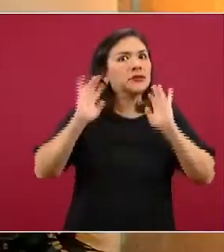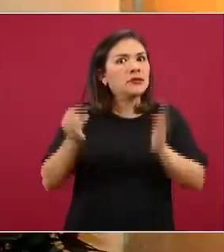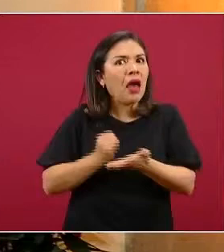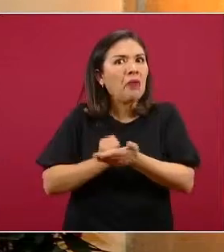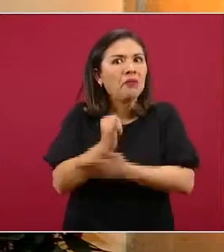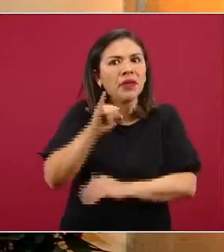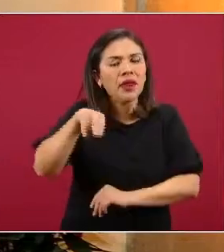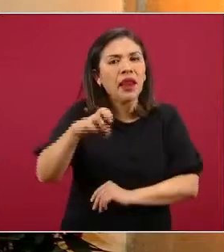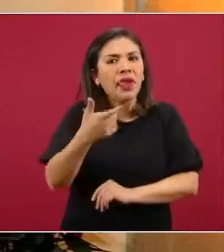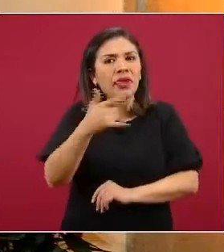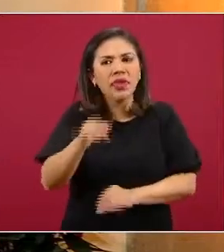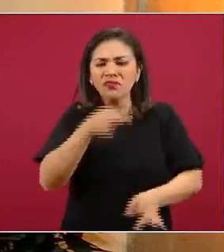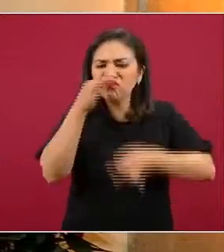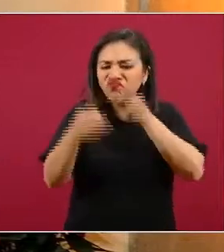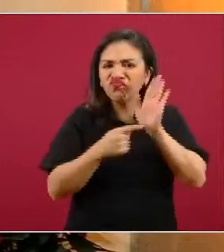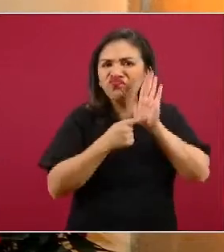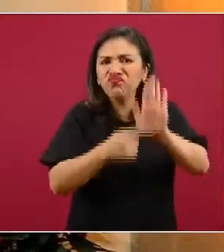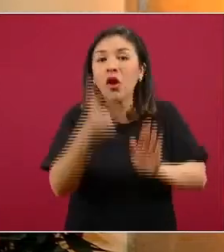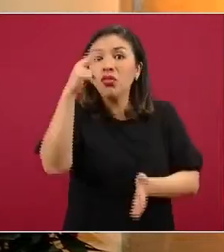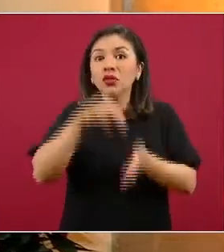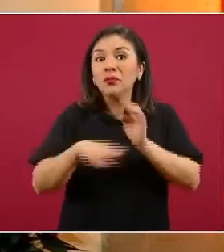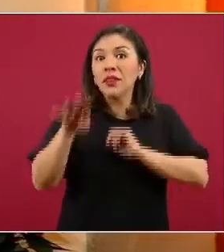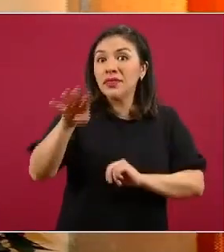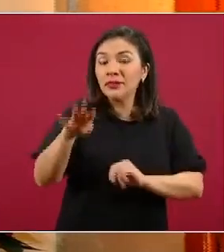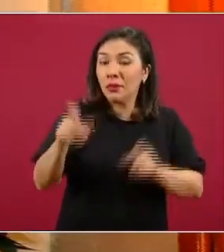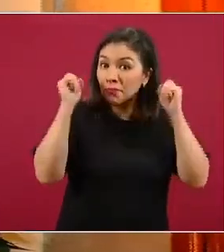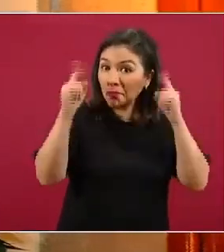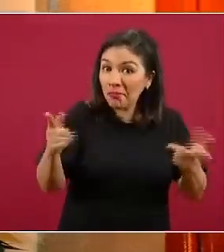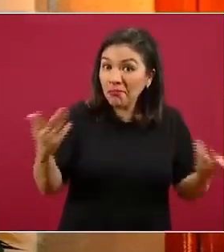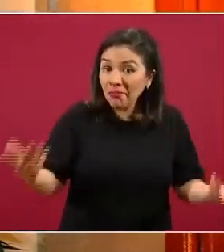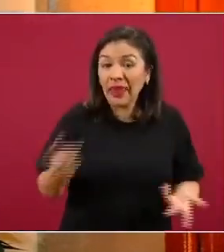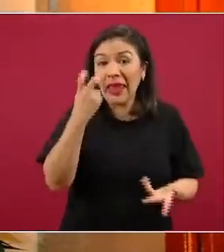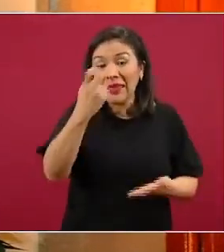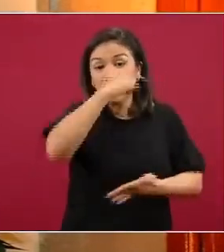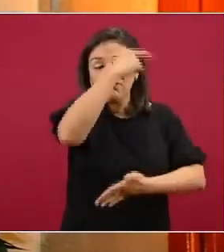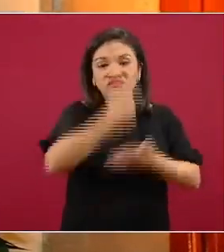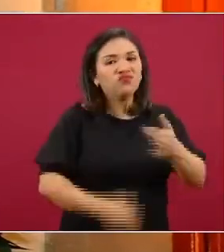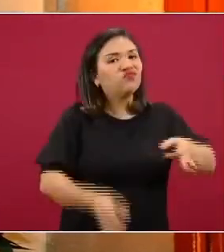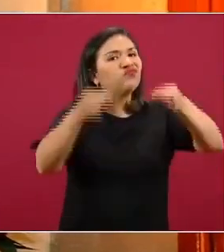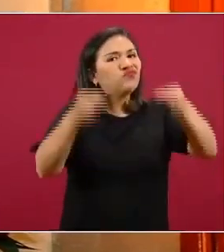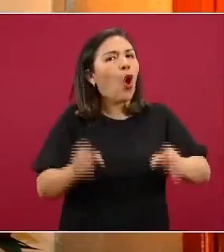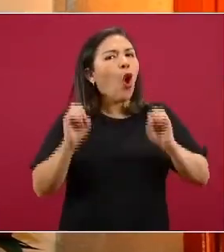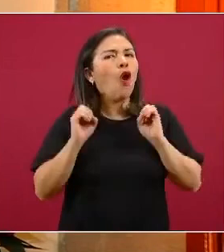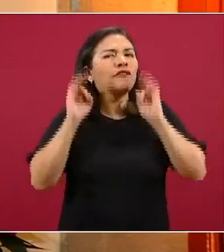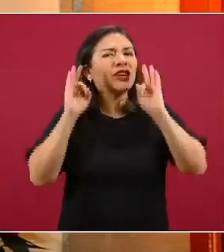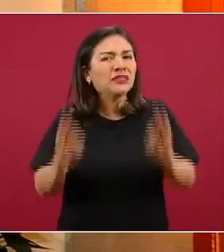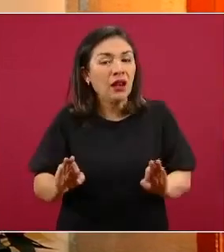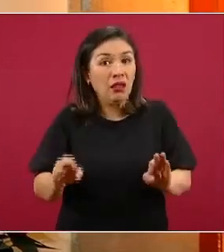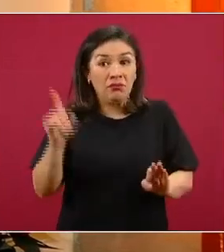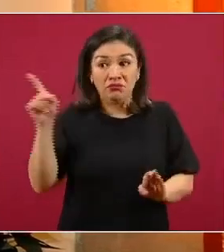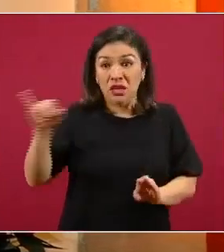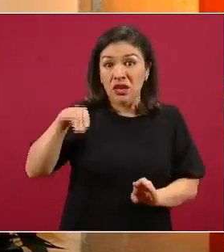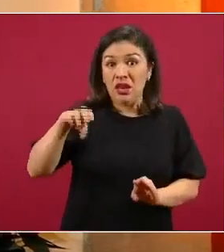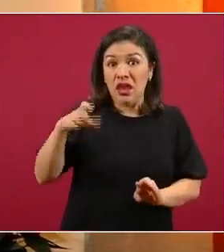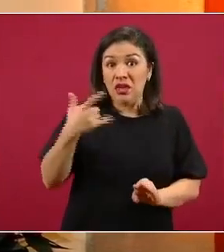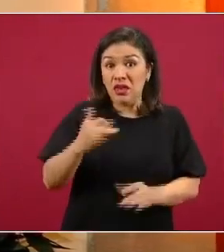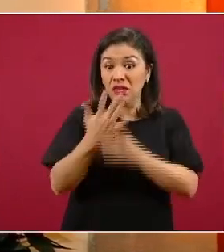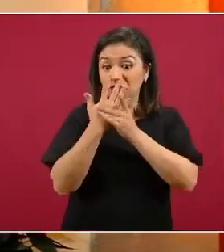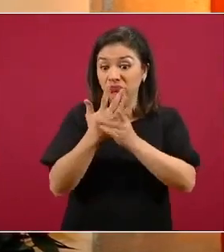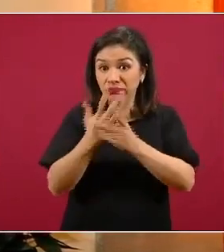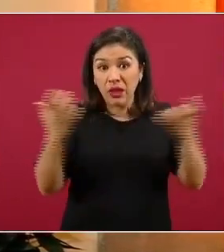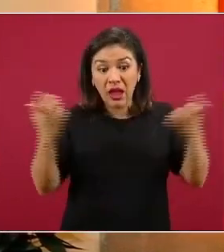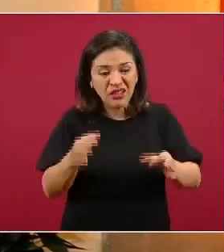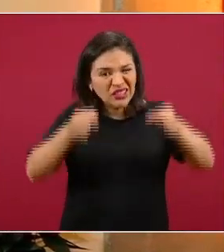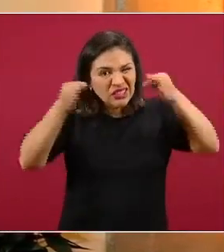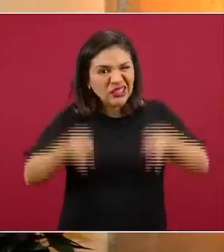publicó la del año 2019 y esta es la estadística oficial. Acuérdense que es INEGI el responsable de publicar la estadística